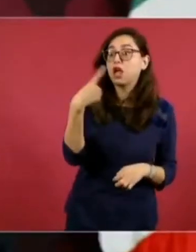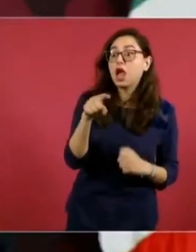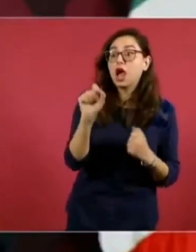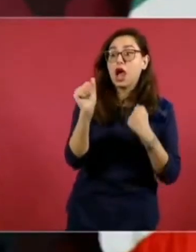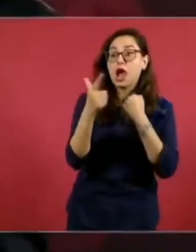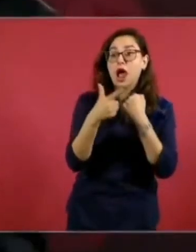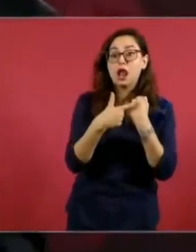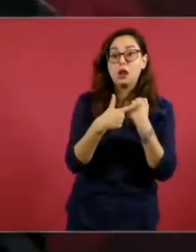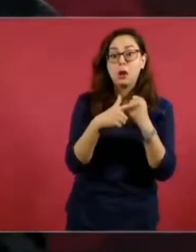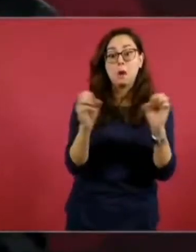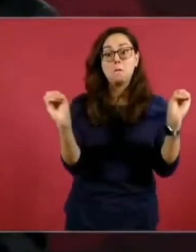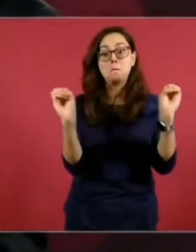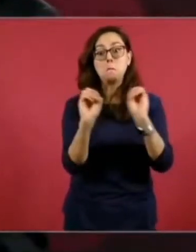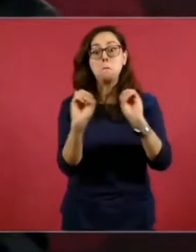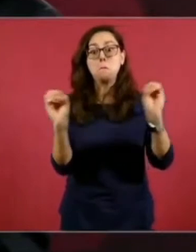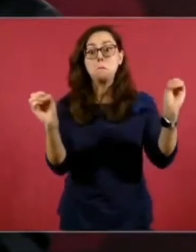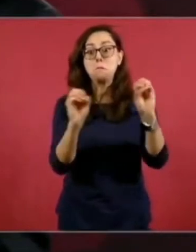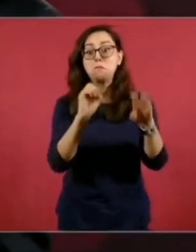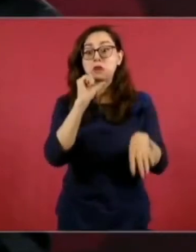en 36 años.